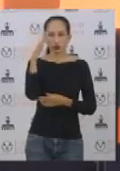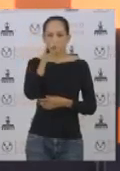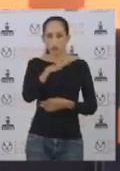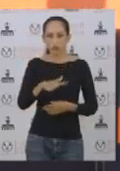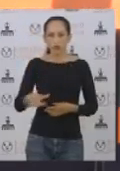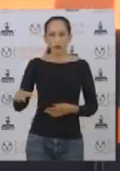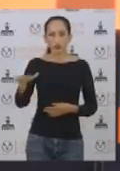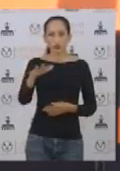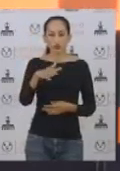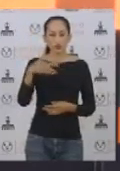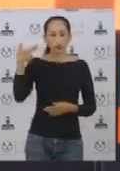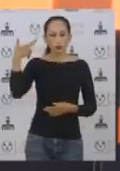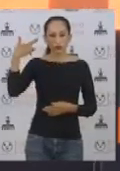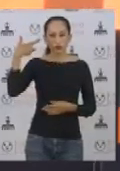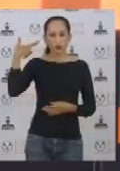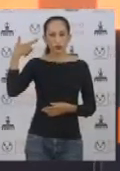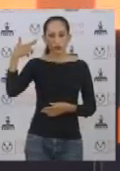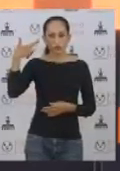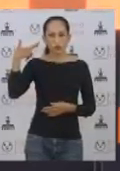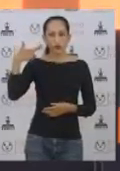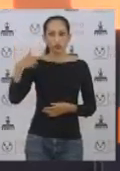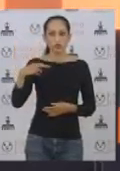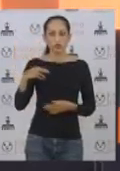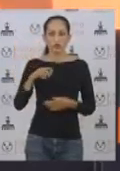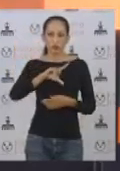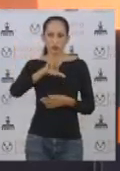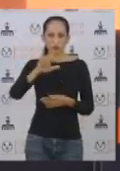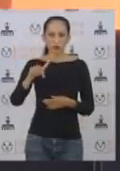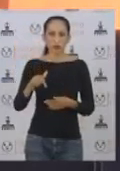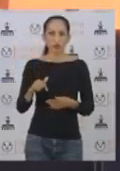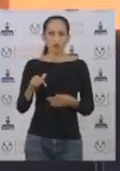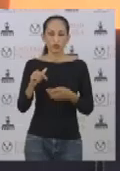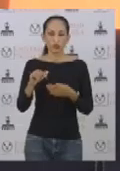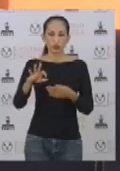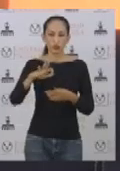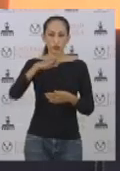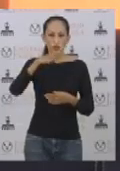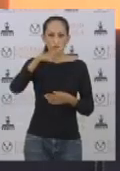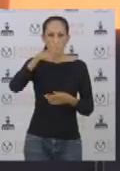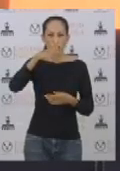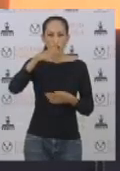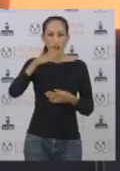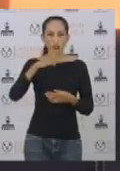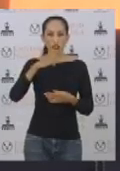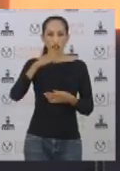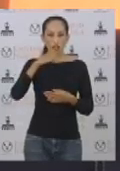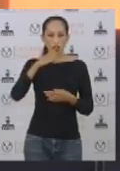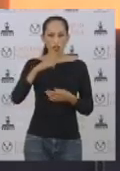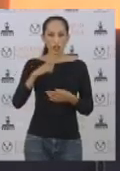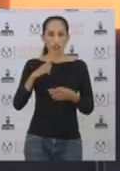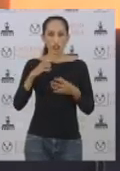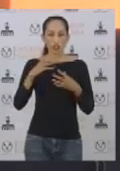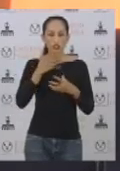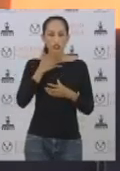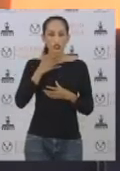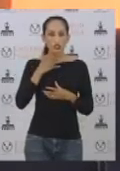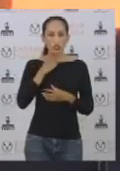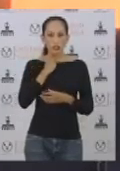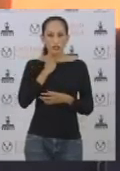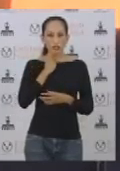radio lejano le llegaban los sonidos de un huapango. Acercó la cuchara a la boca y no pudo probar. Se le cerró